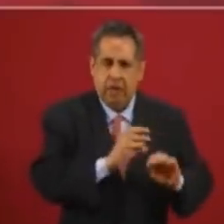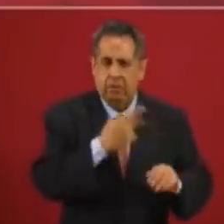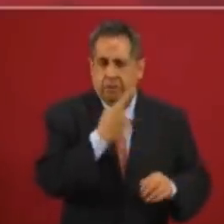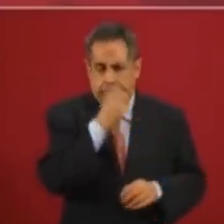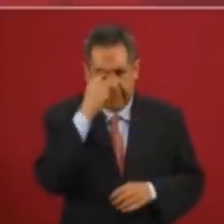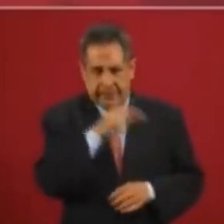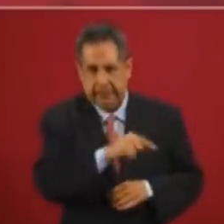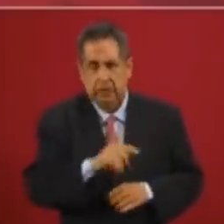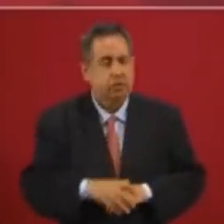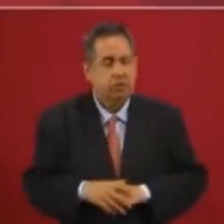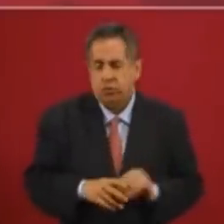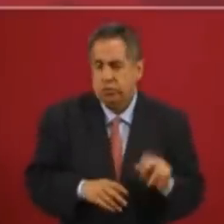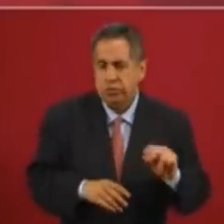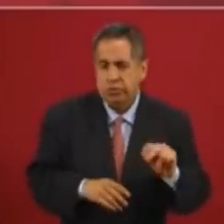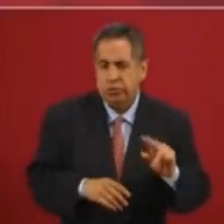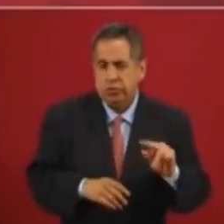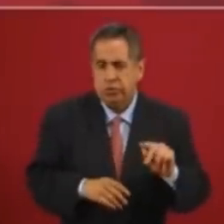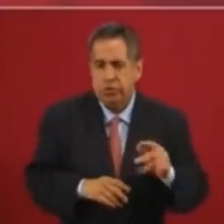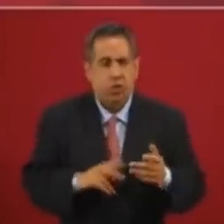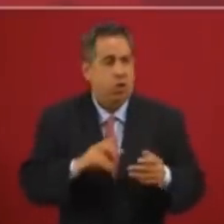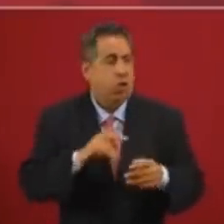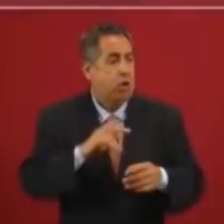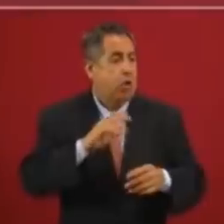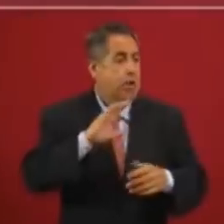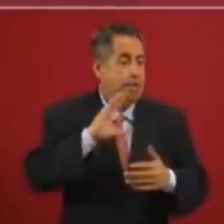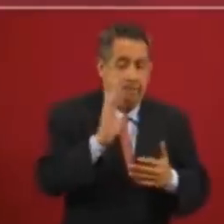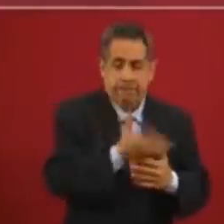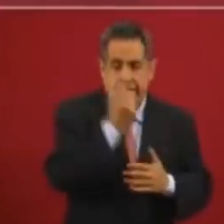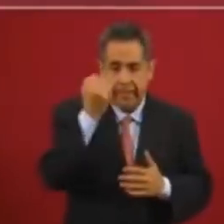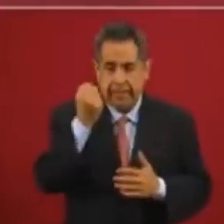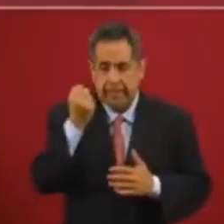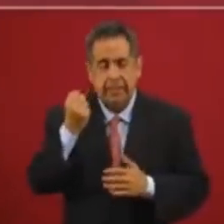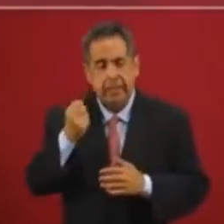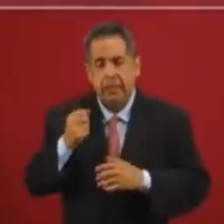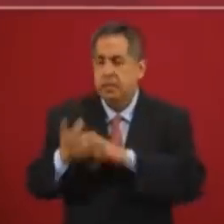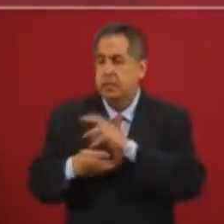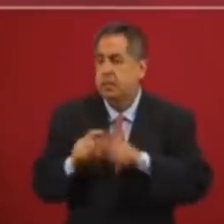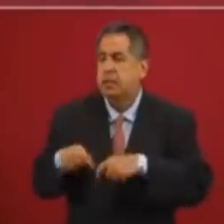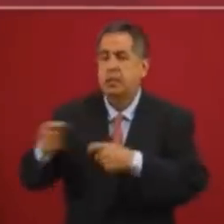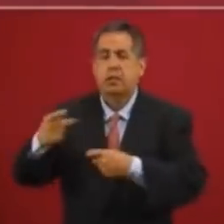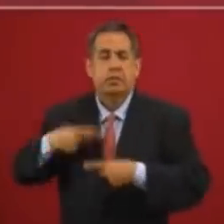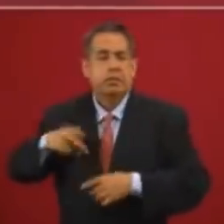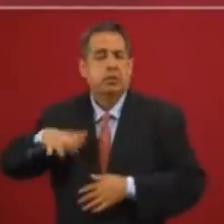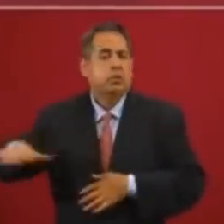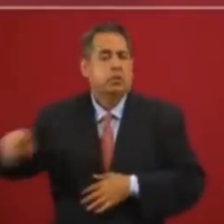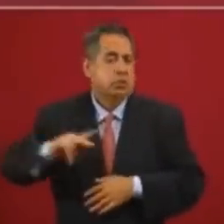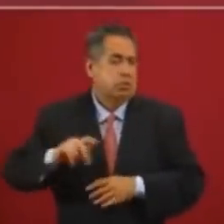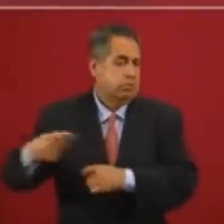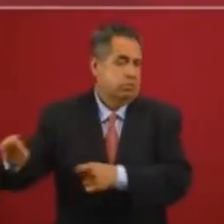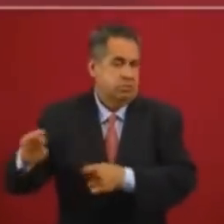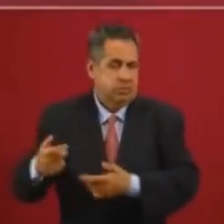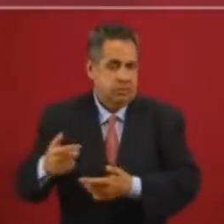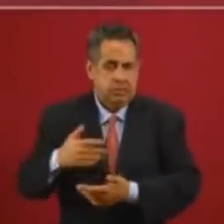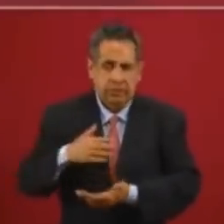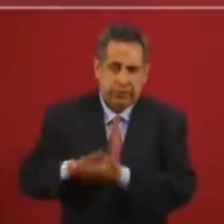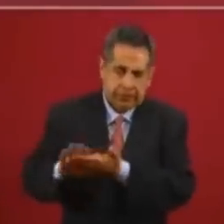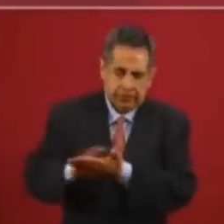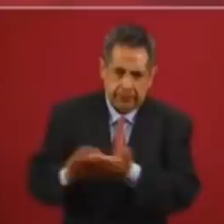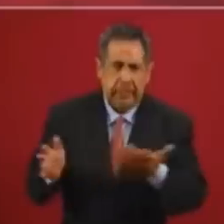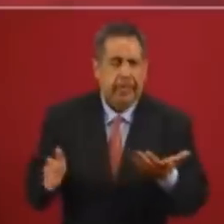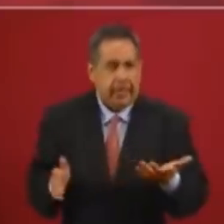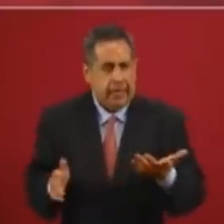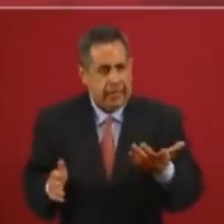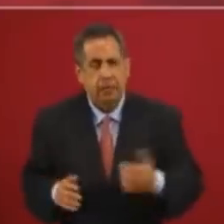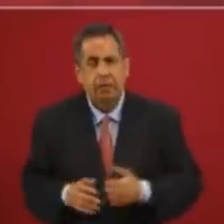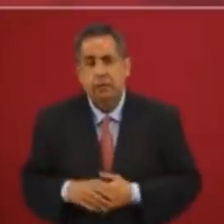sin reparación de daño. También aquí aprovecho a comentar de